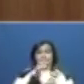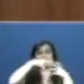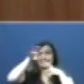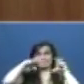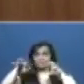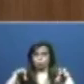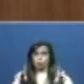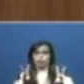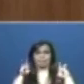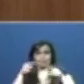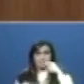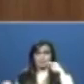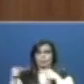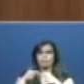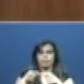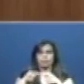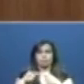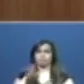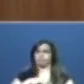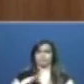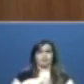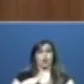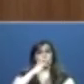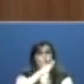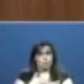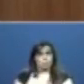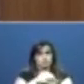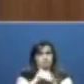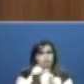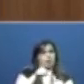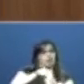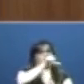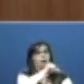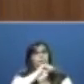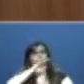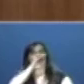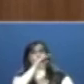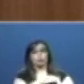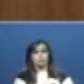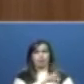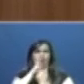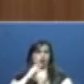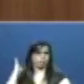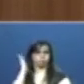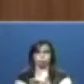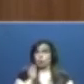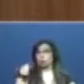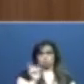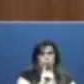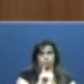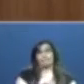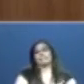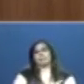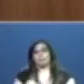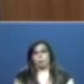haga en ningún caso penalice a las comunidades que cumplimos en 2012 y que desde luego tampoco